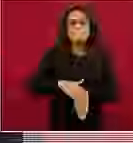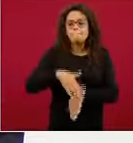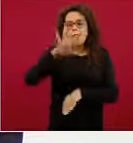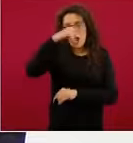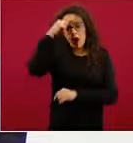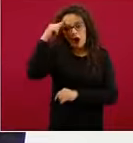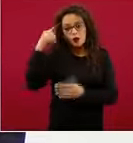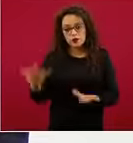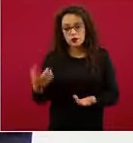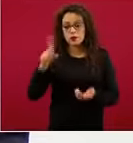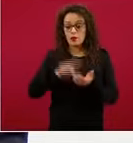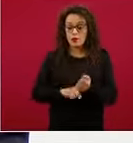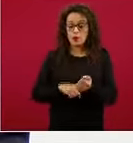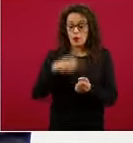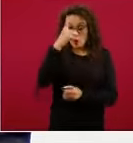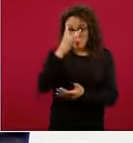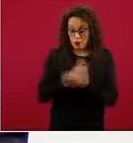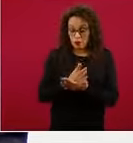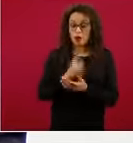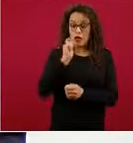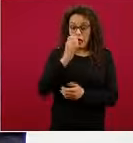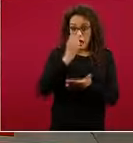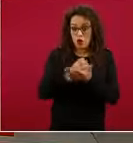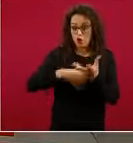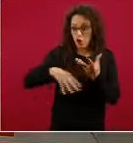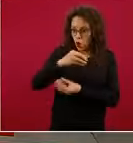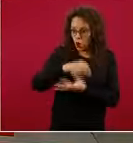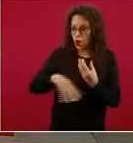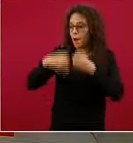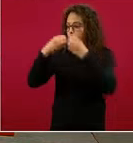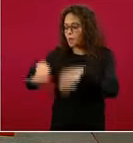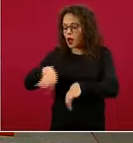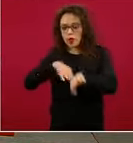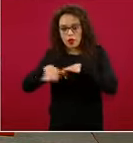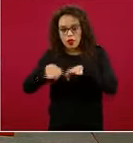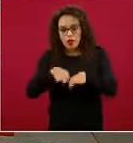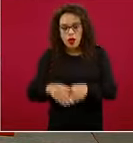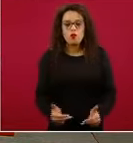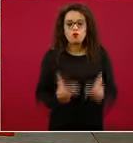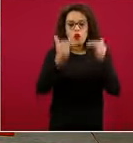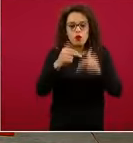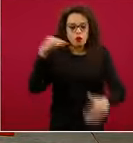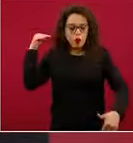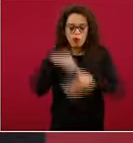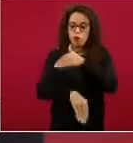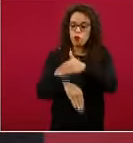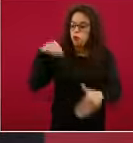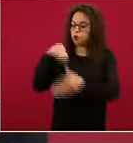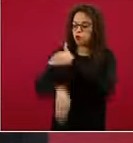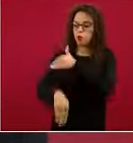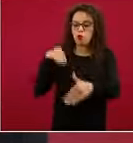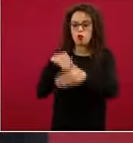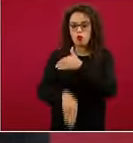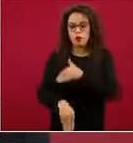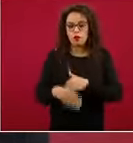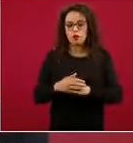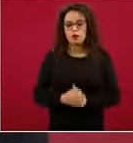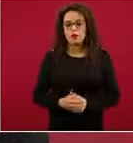en términos de la economía, el impacto que causa, la pérdida de los empleos, la quiebra de establecimientos, sobre todo el pequeño